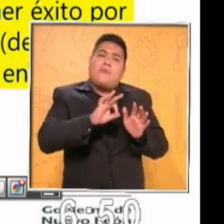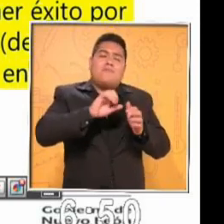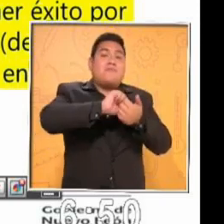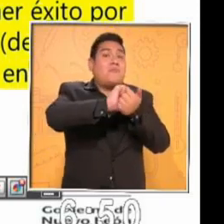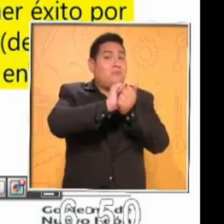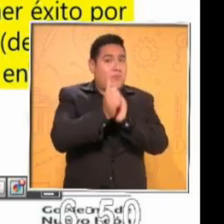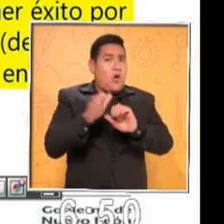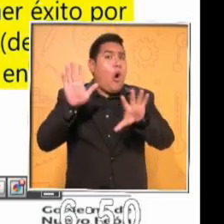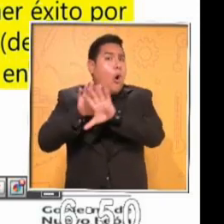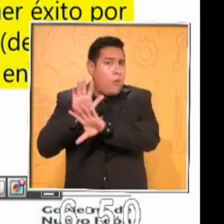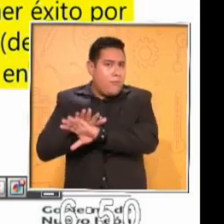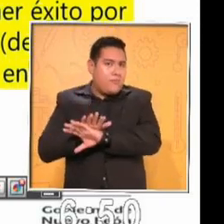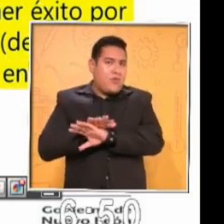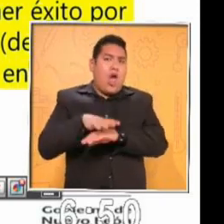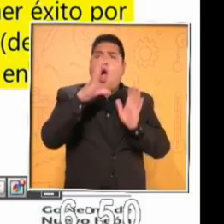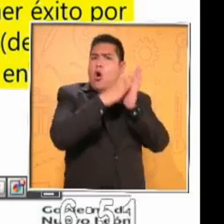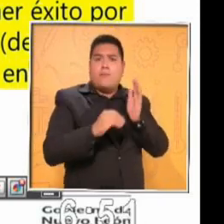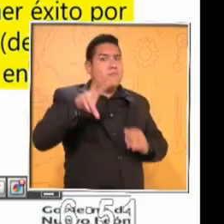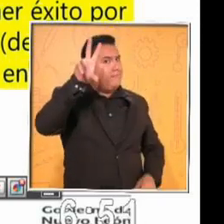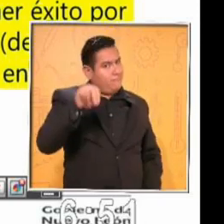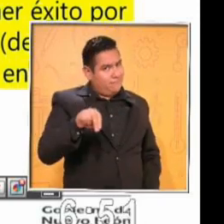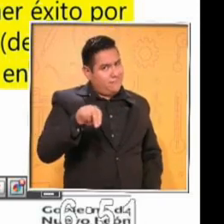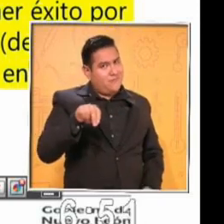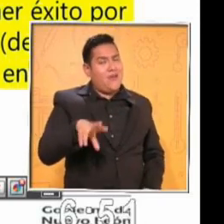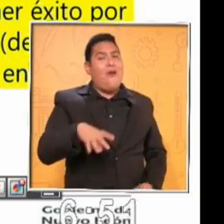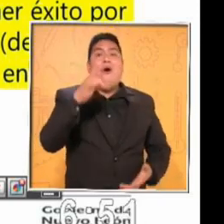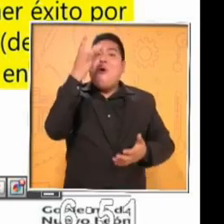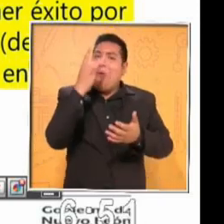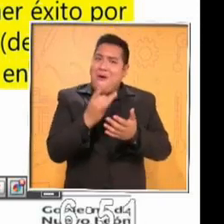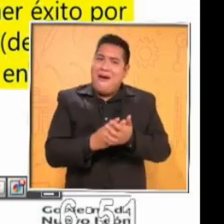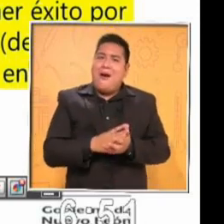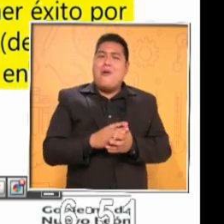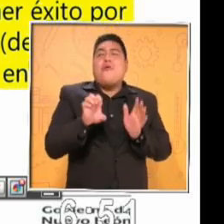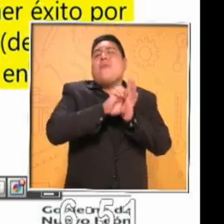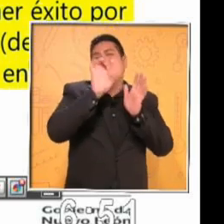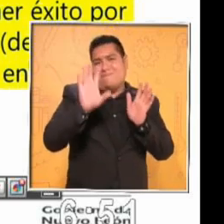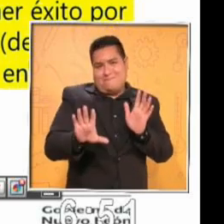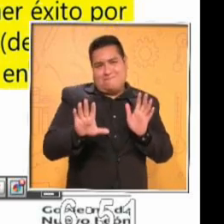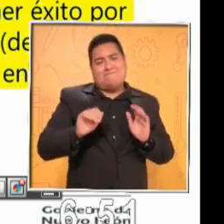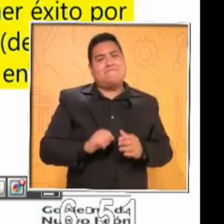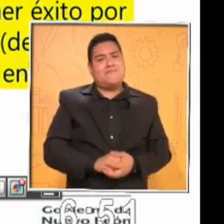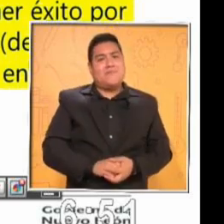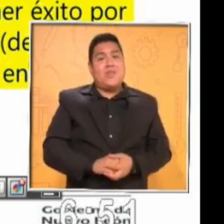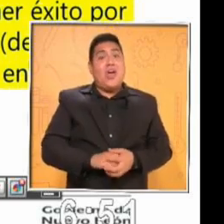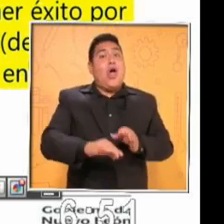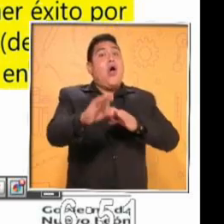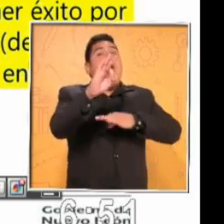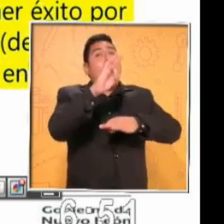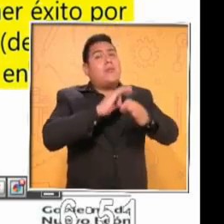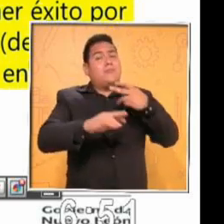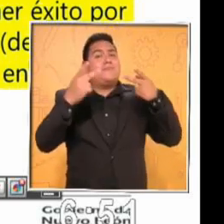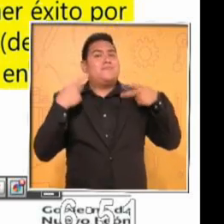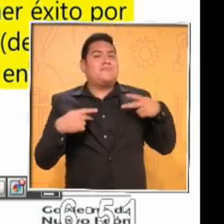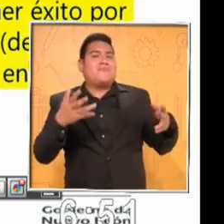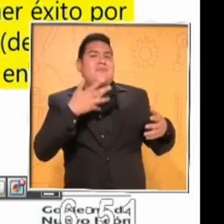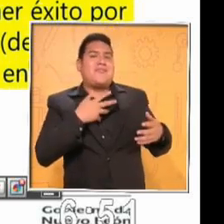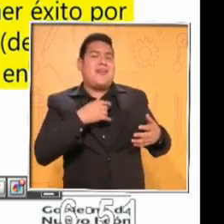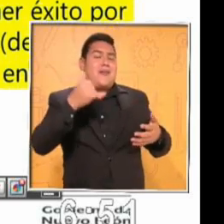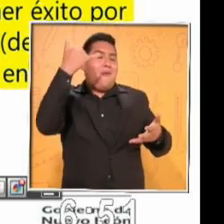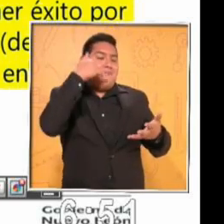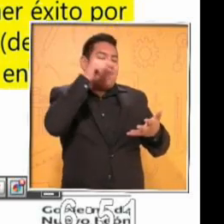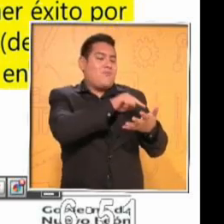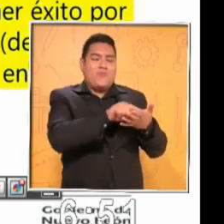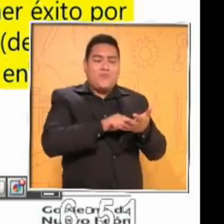y cambiar. No se vale copiarlo, es solo un modelo. Todo mundo tiene un celular y